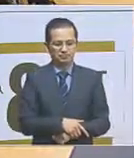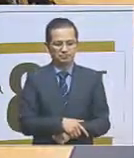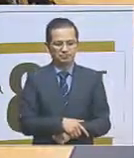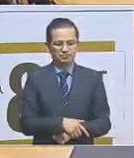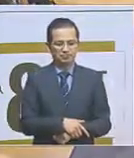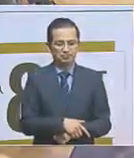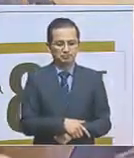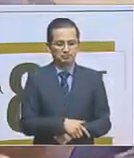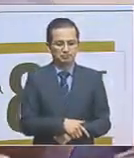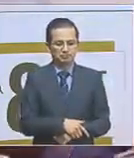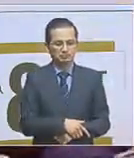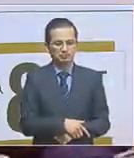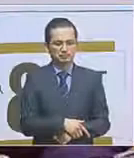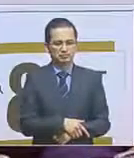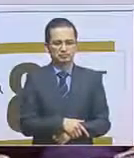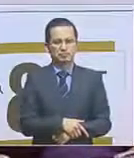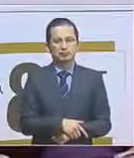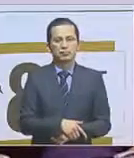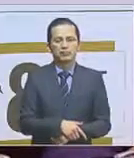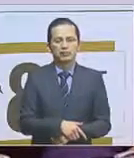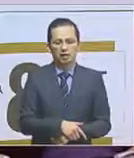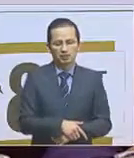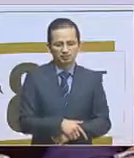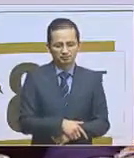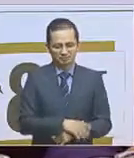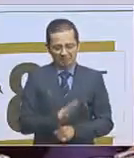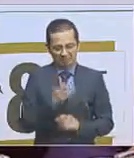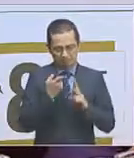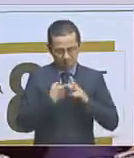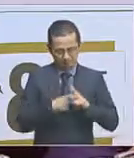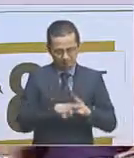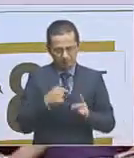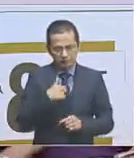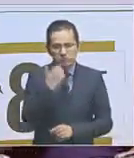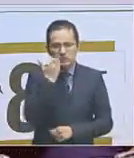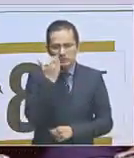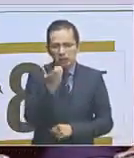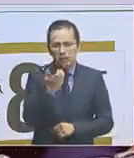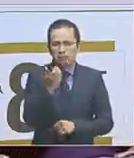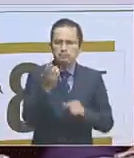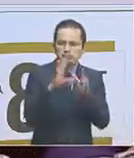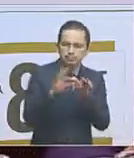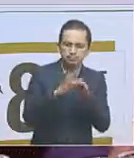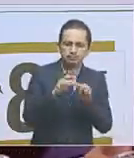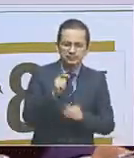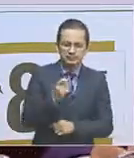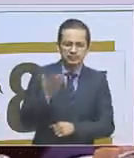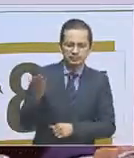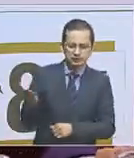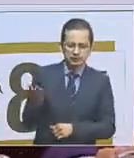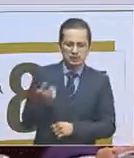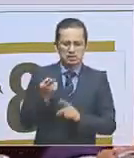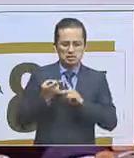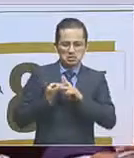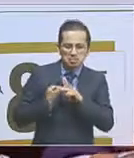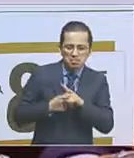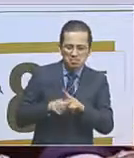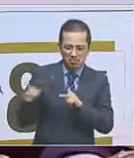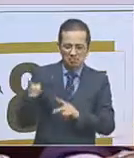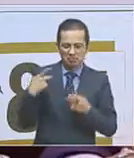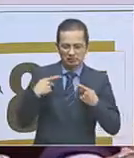y bien para entrar en materia quisiera ya hablar de nuestro invitado especial nuestro conferencista